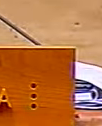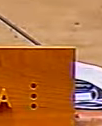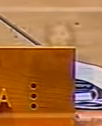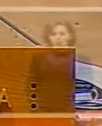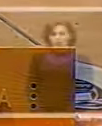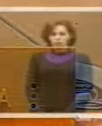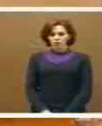El quinto punto…